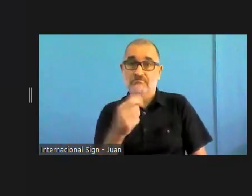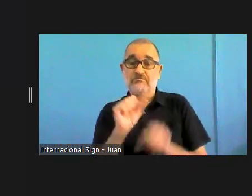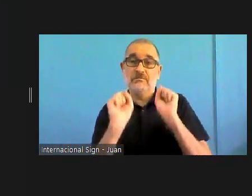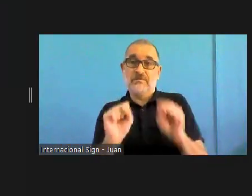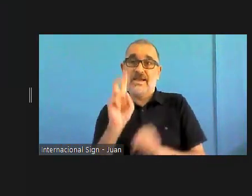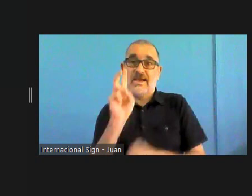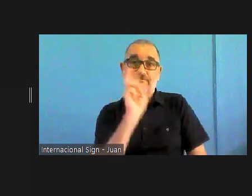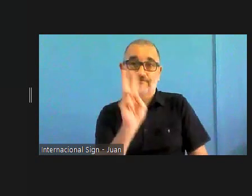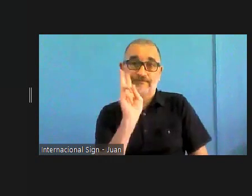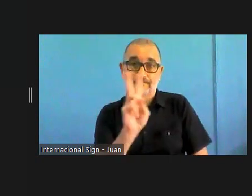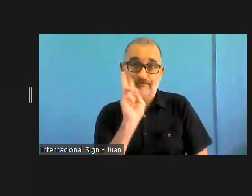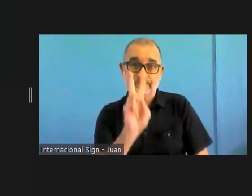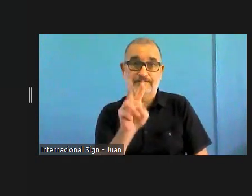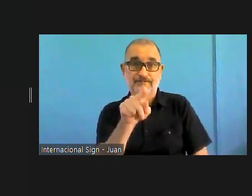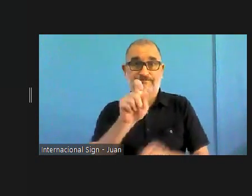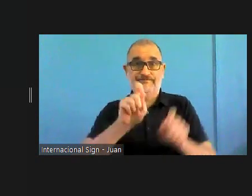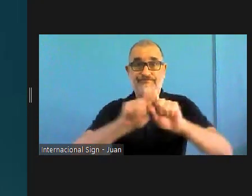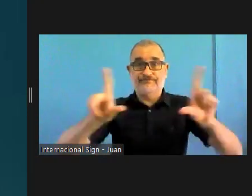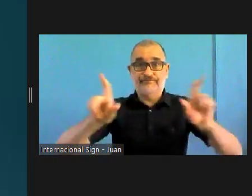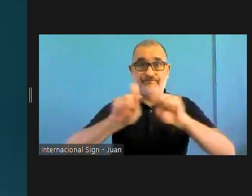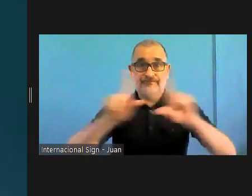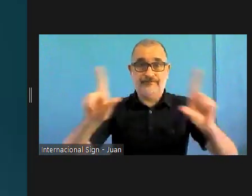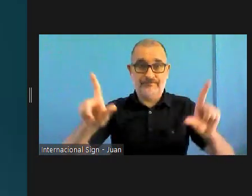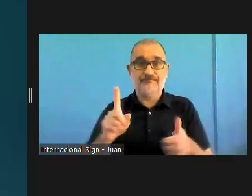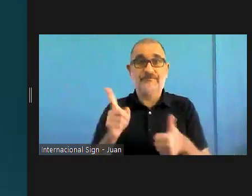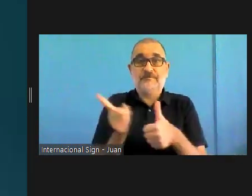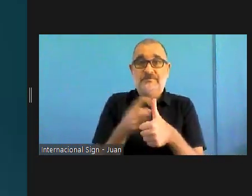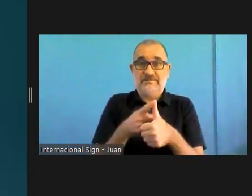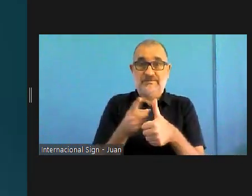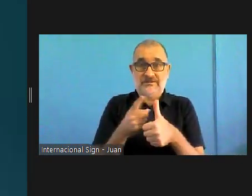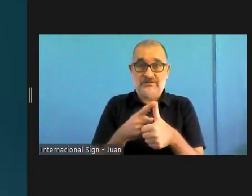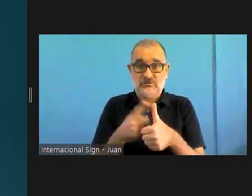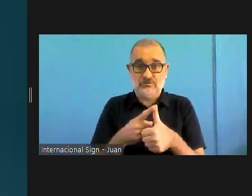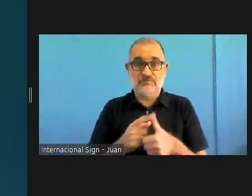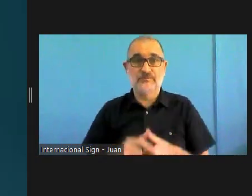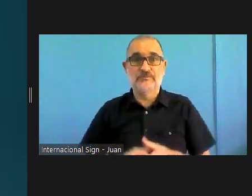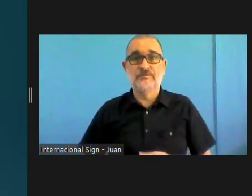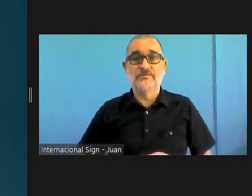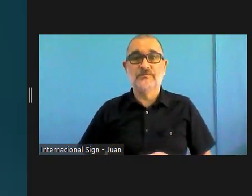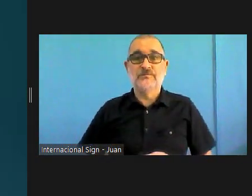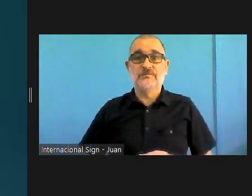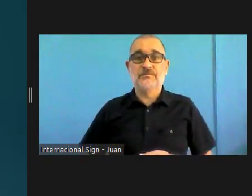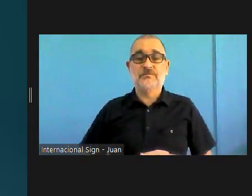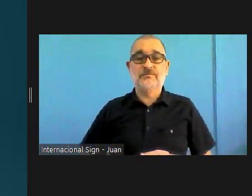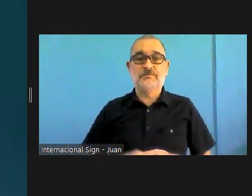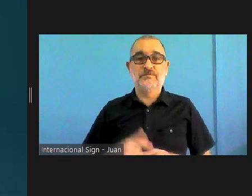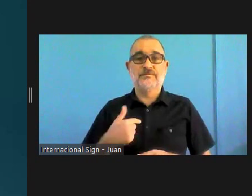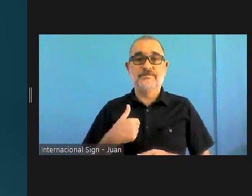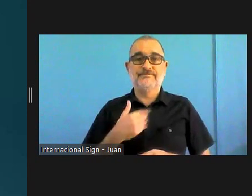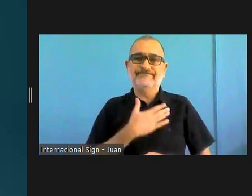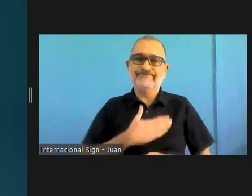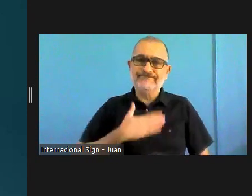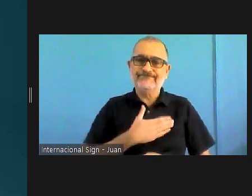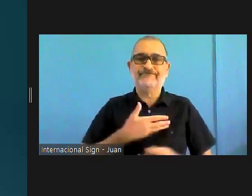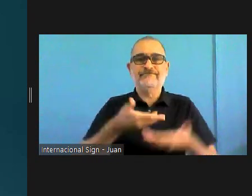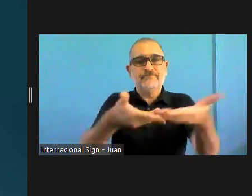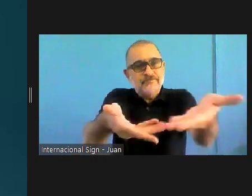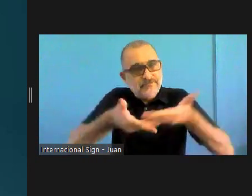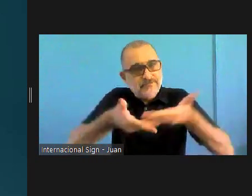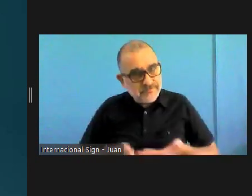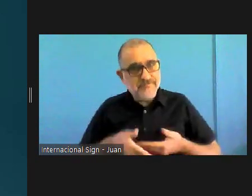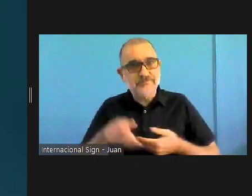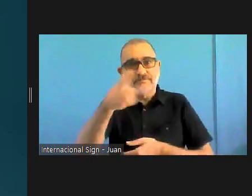hoy primero les quiero agradecer su invitación y saludo a aquellos